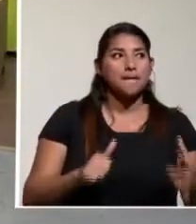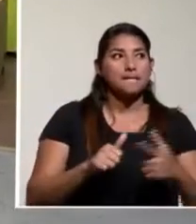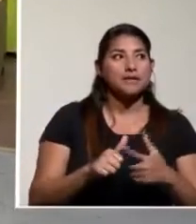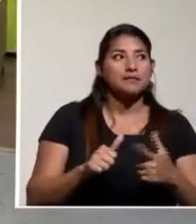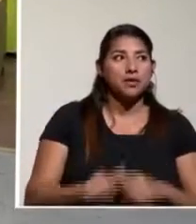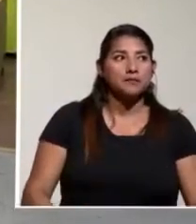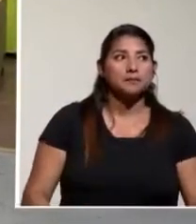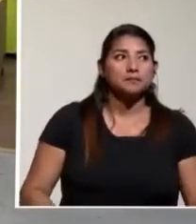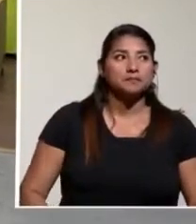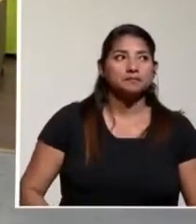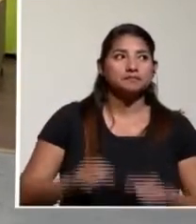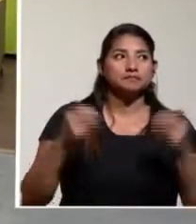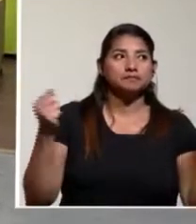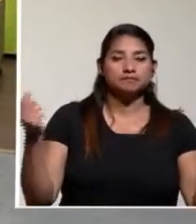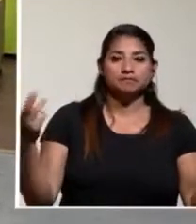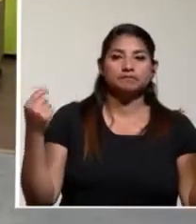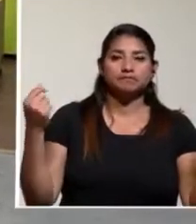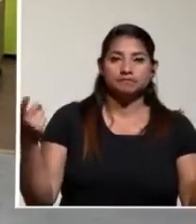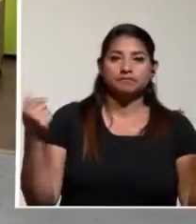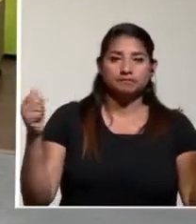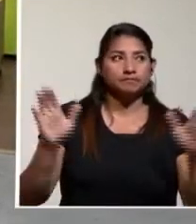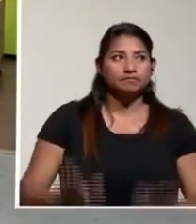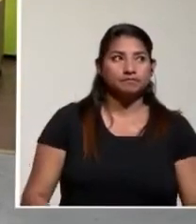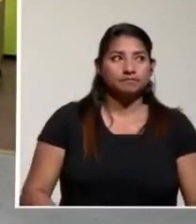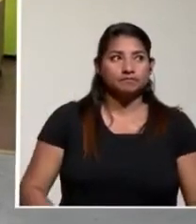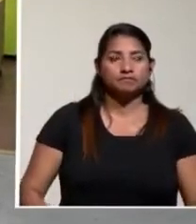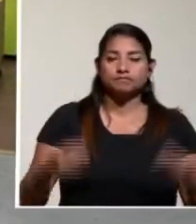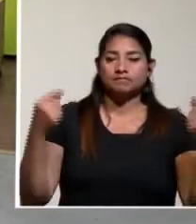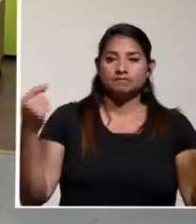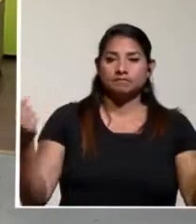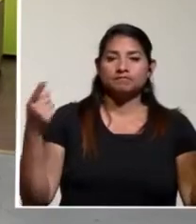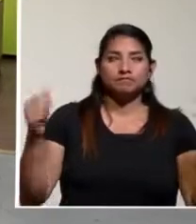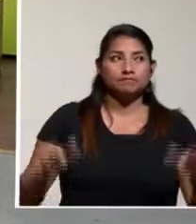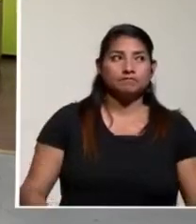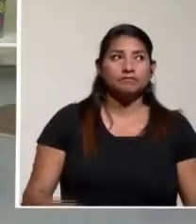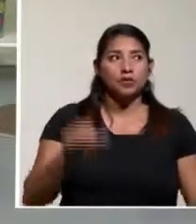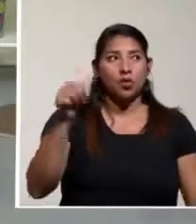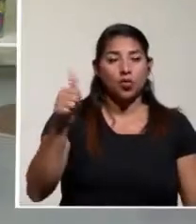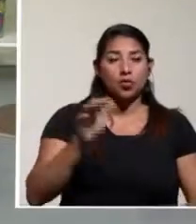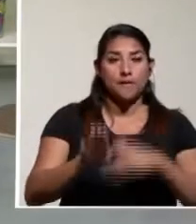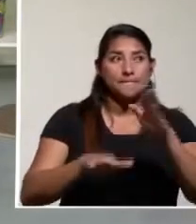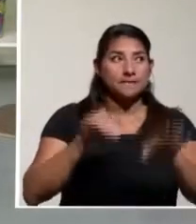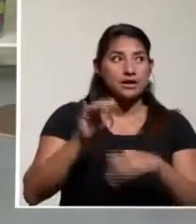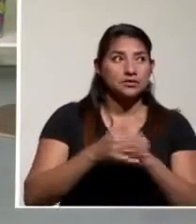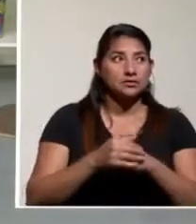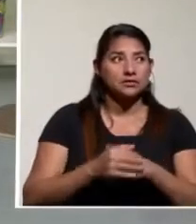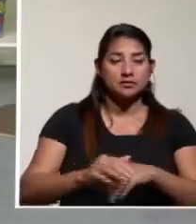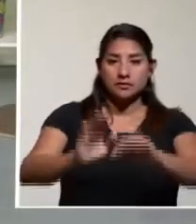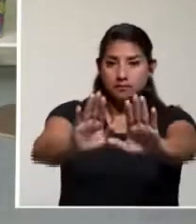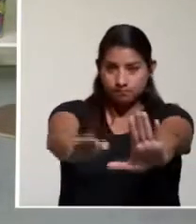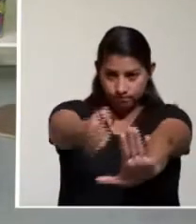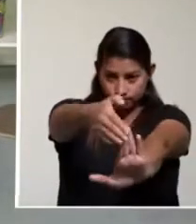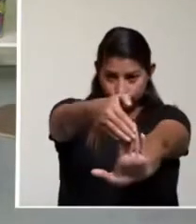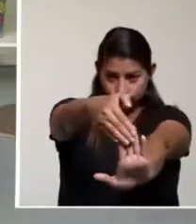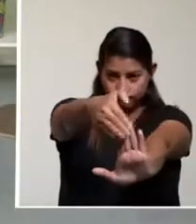así, así, así, así. El otro paso es tocarnos